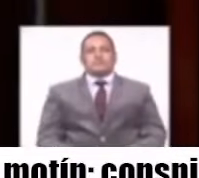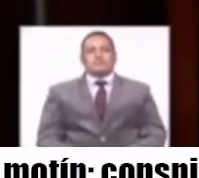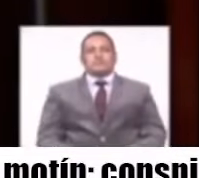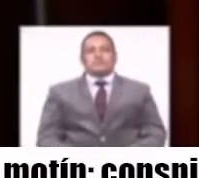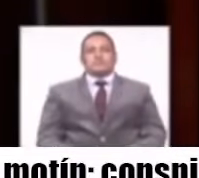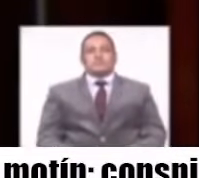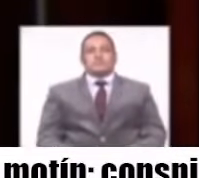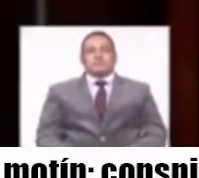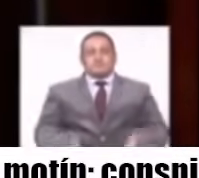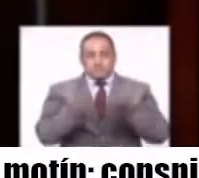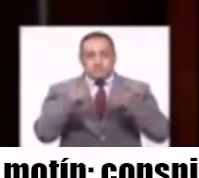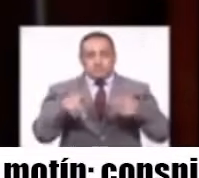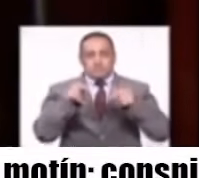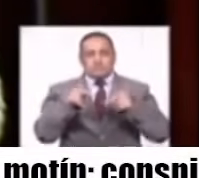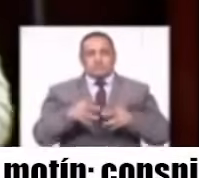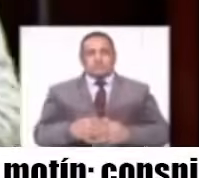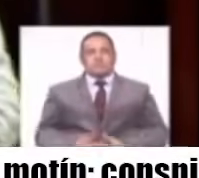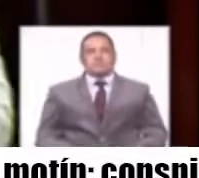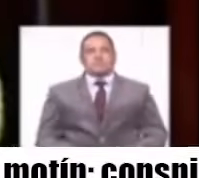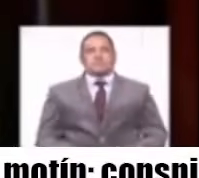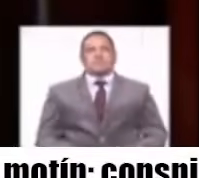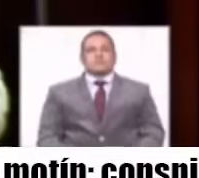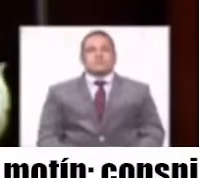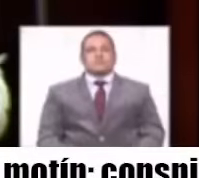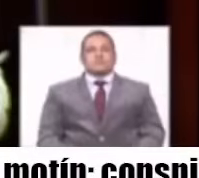Está autorizada.